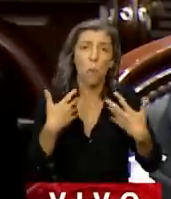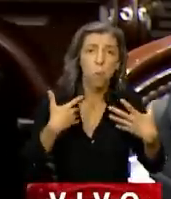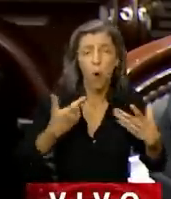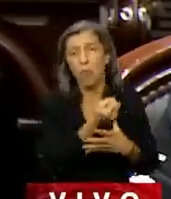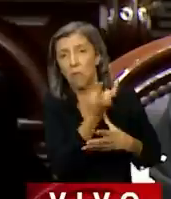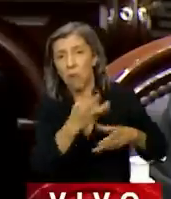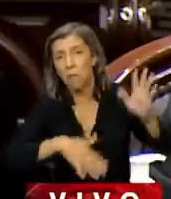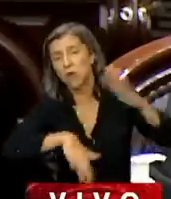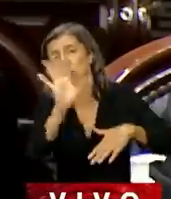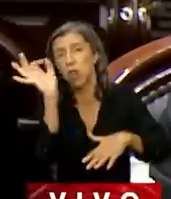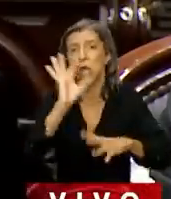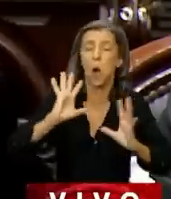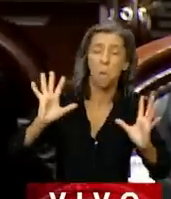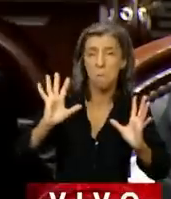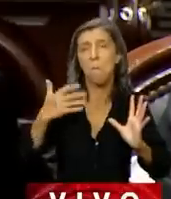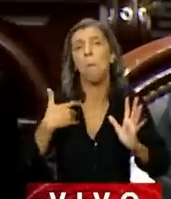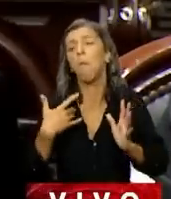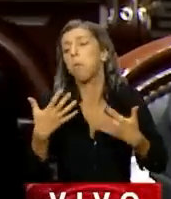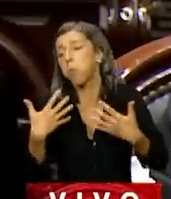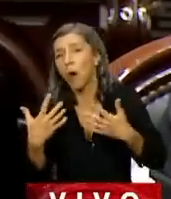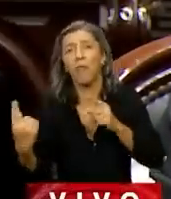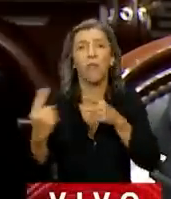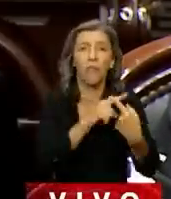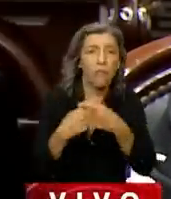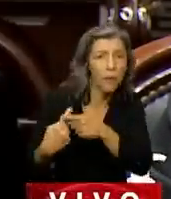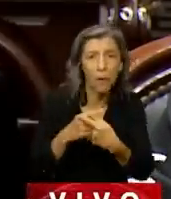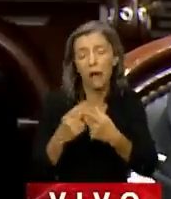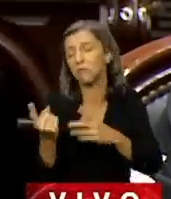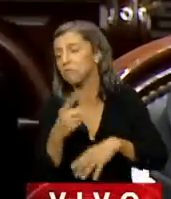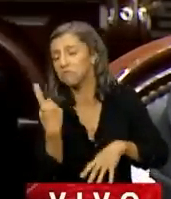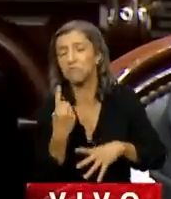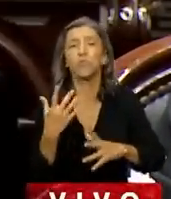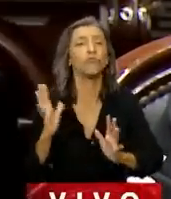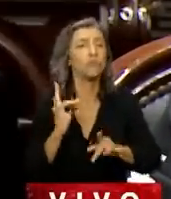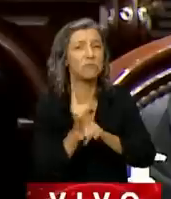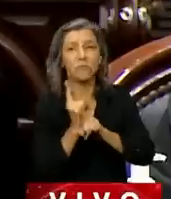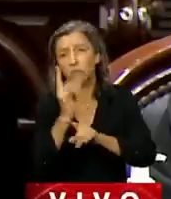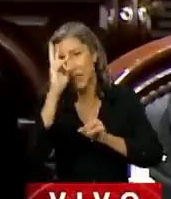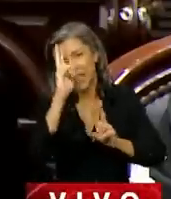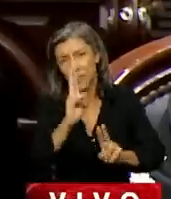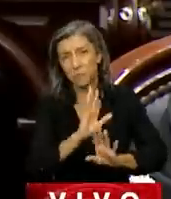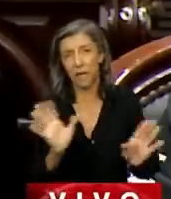discusión puede ser de otra manera. El primer criterio lo hemos respetado siempre.